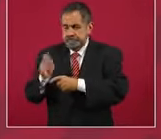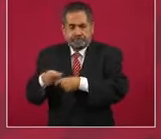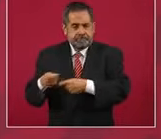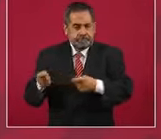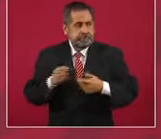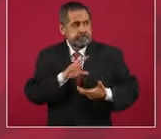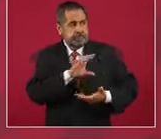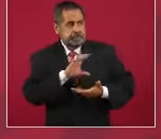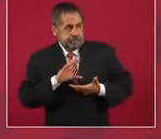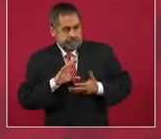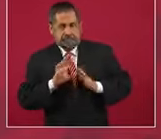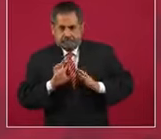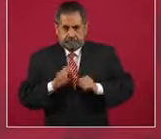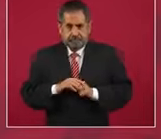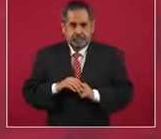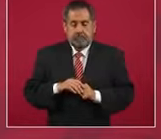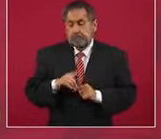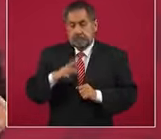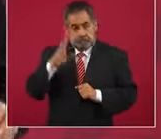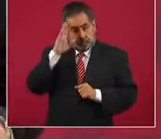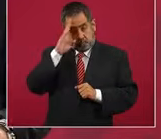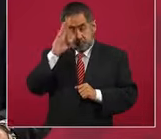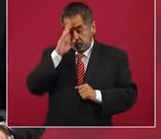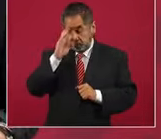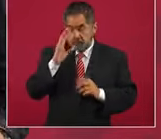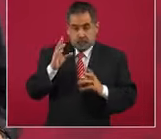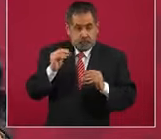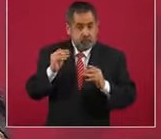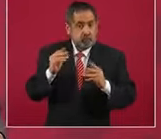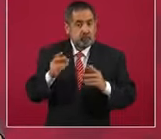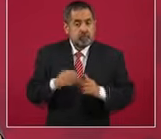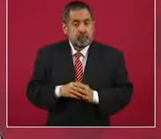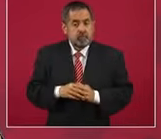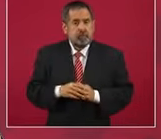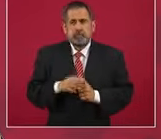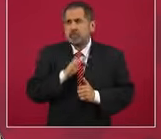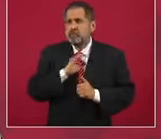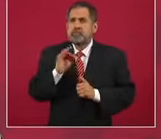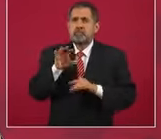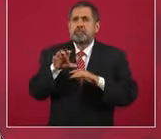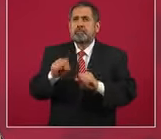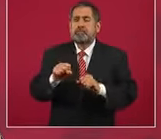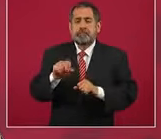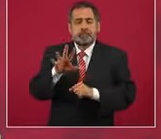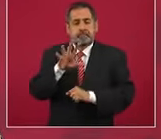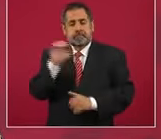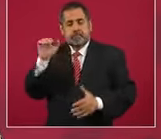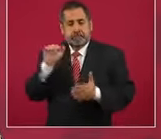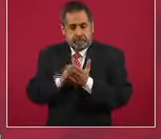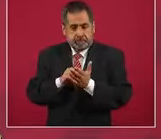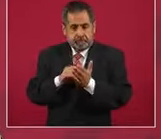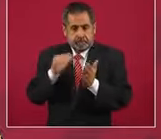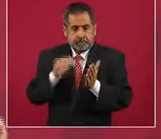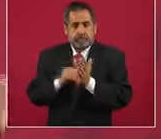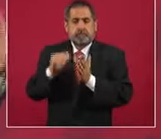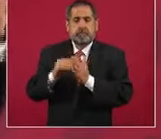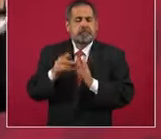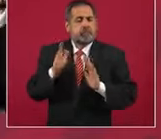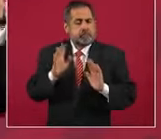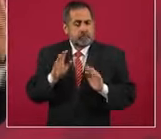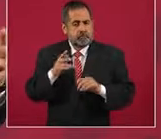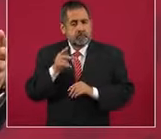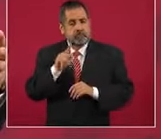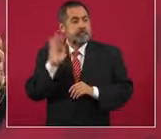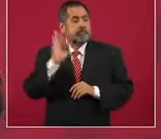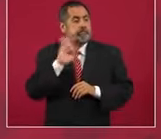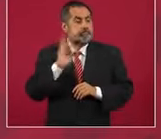y va a ser una cantidad cercana a los 500,000 millones. Pero si ahí